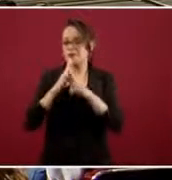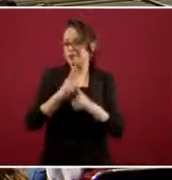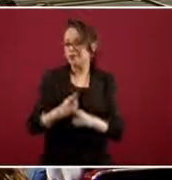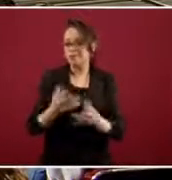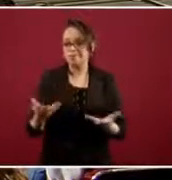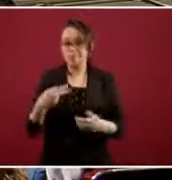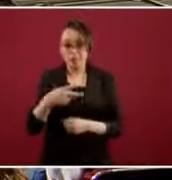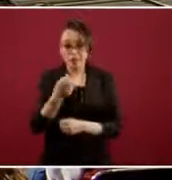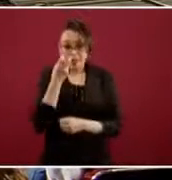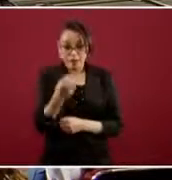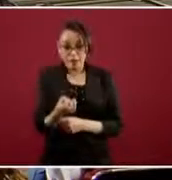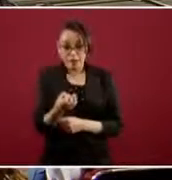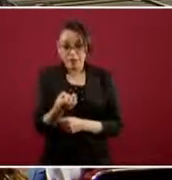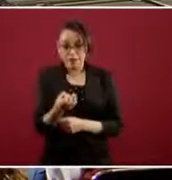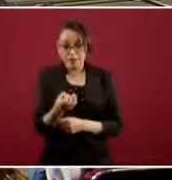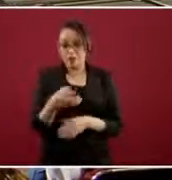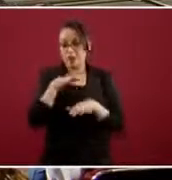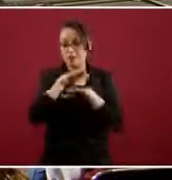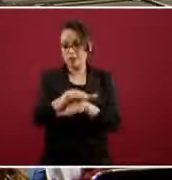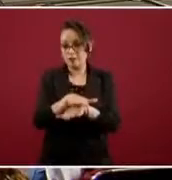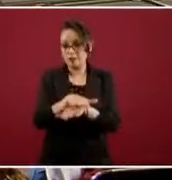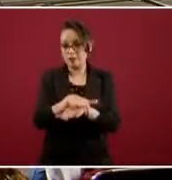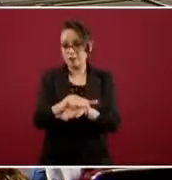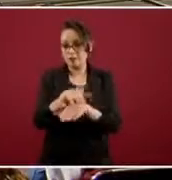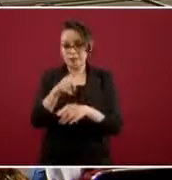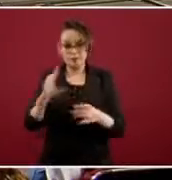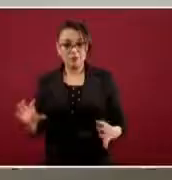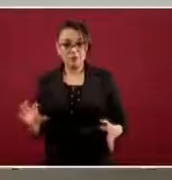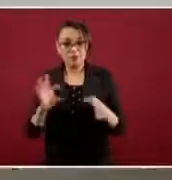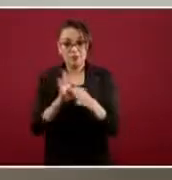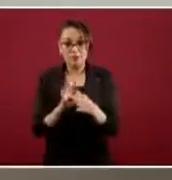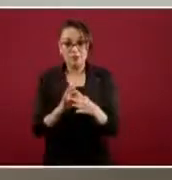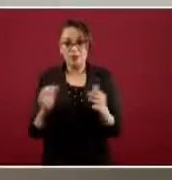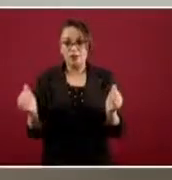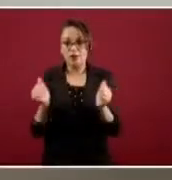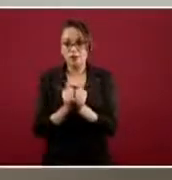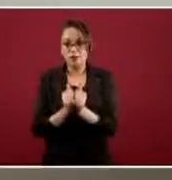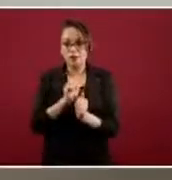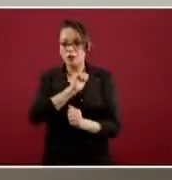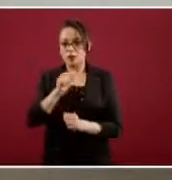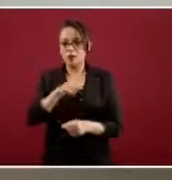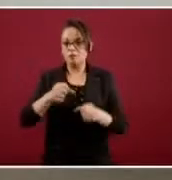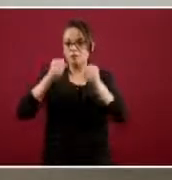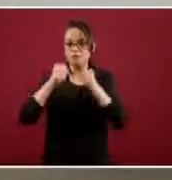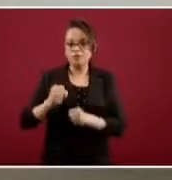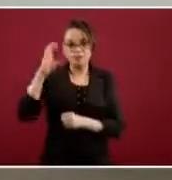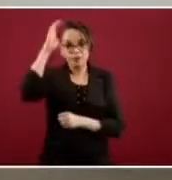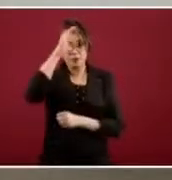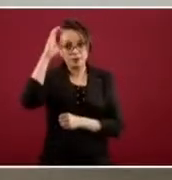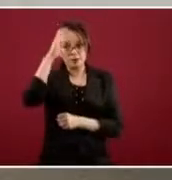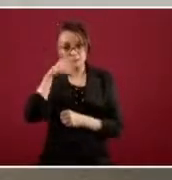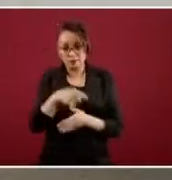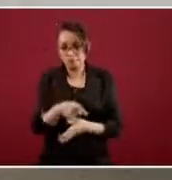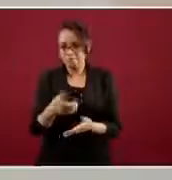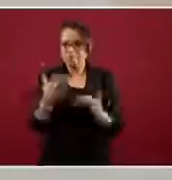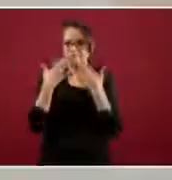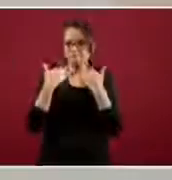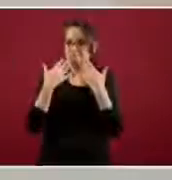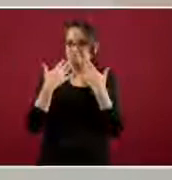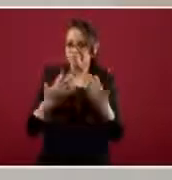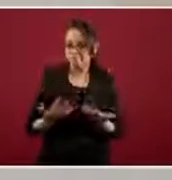no necesariamente corresponde con la solidez científica de la evidencia. Entonces, efectivamente hay